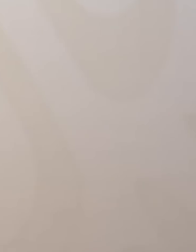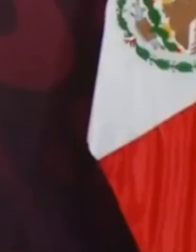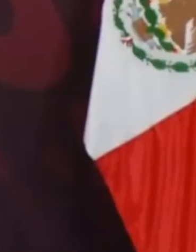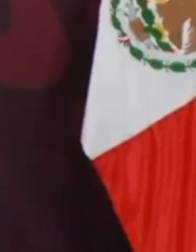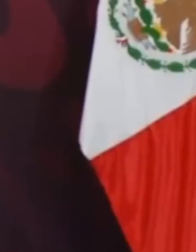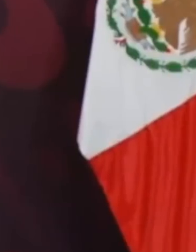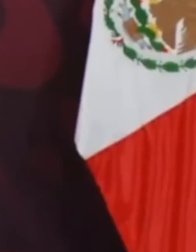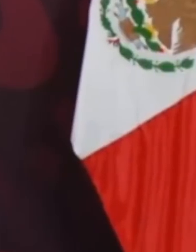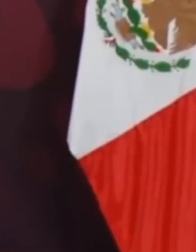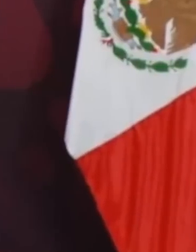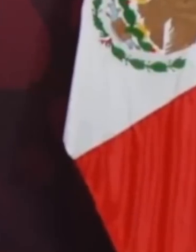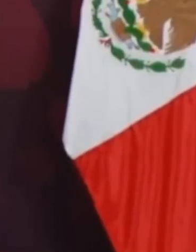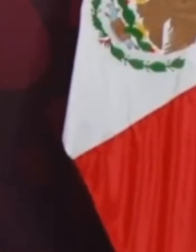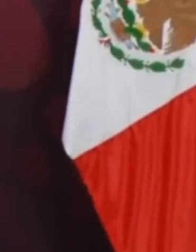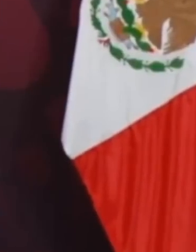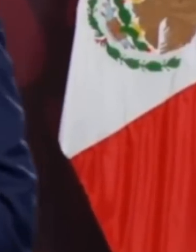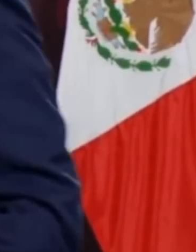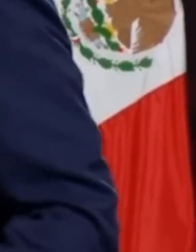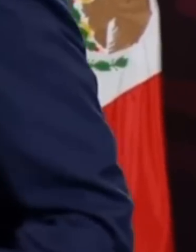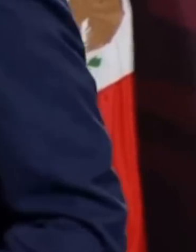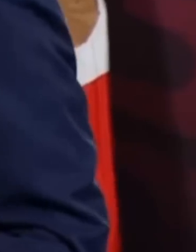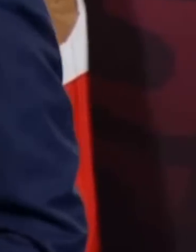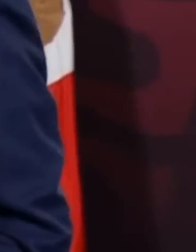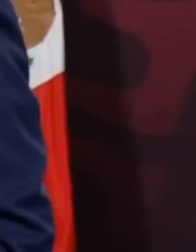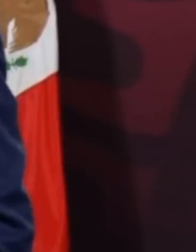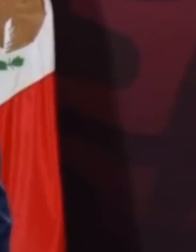estaban y siguen estando muy controlados